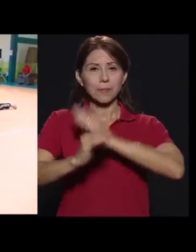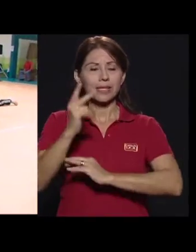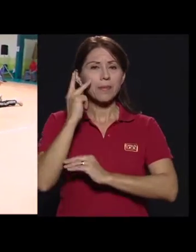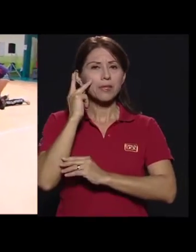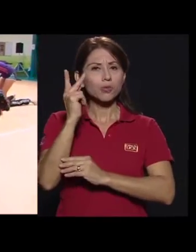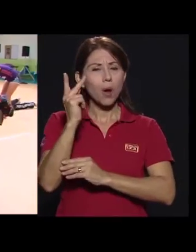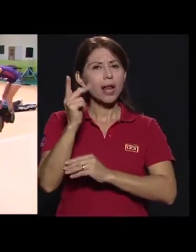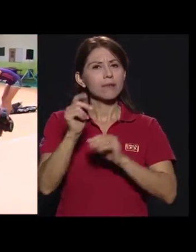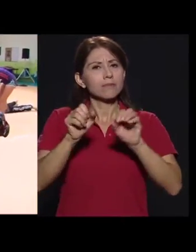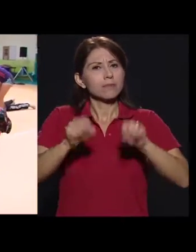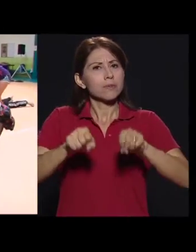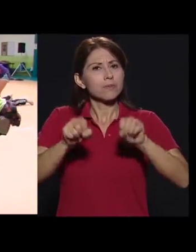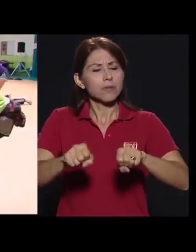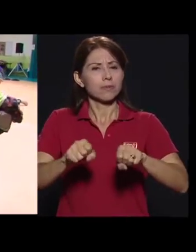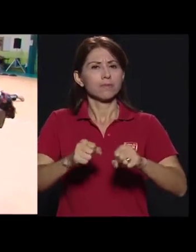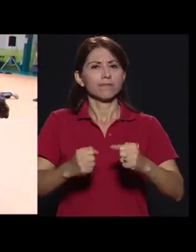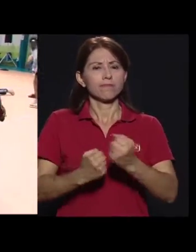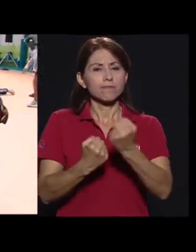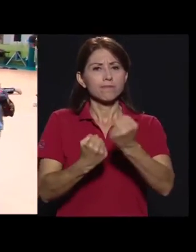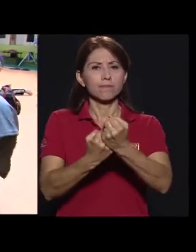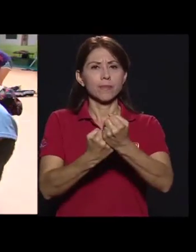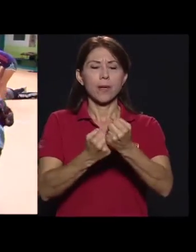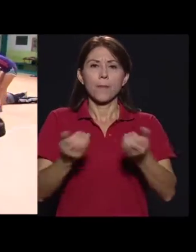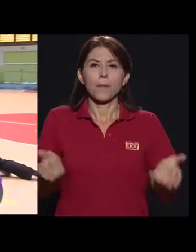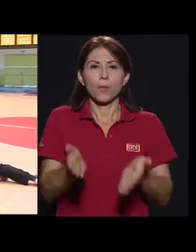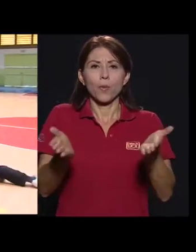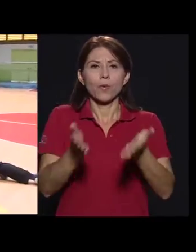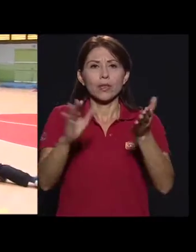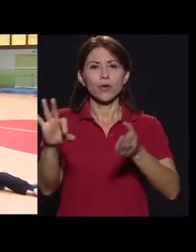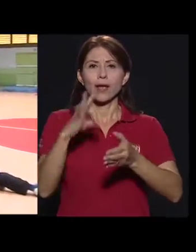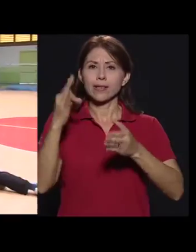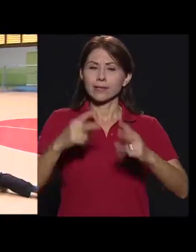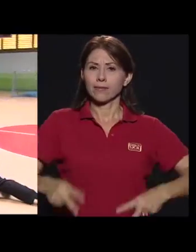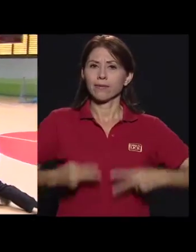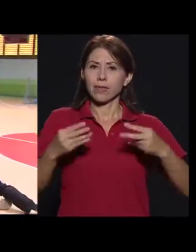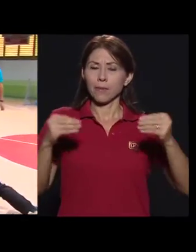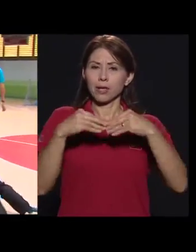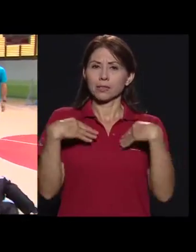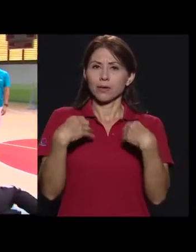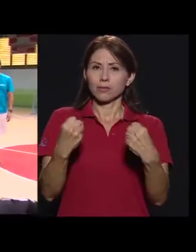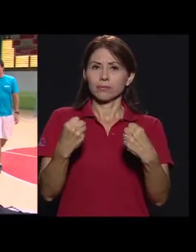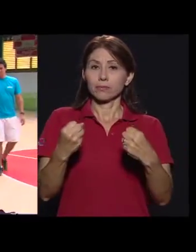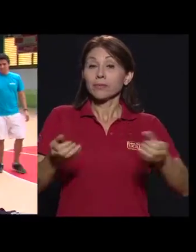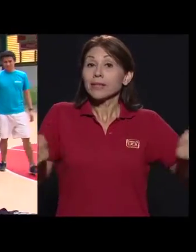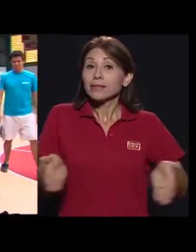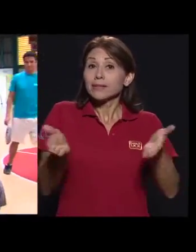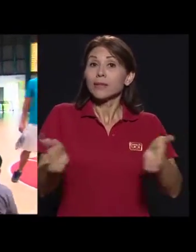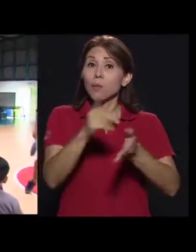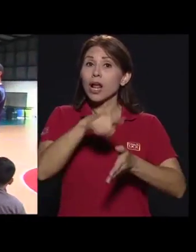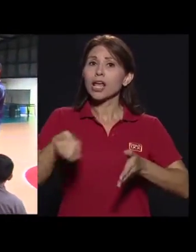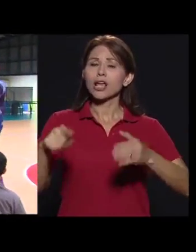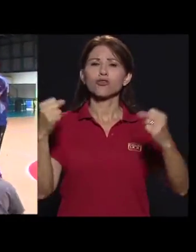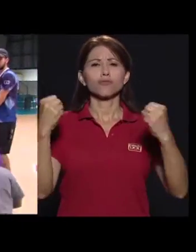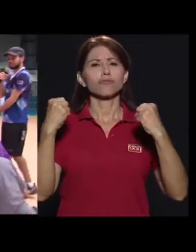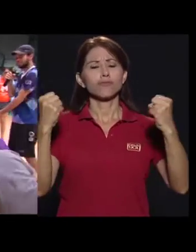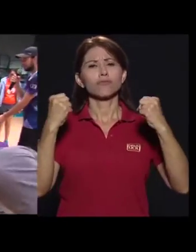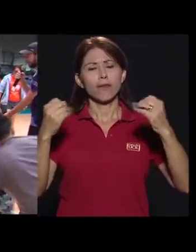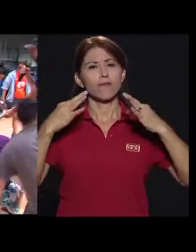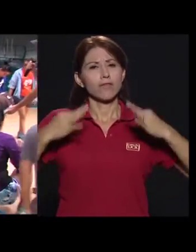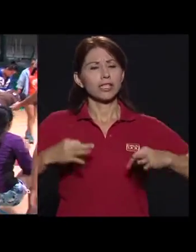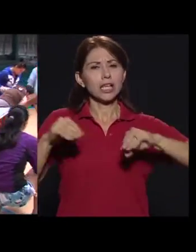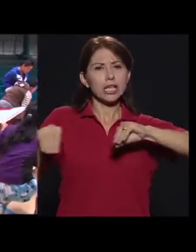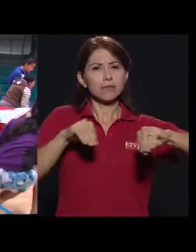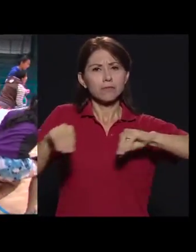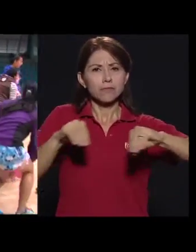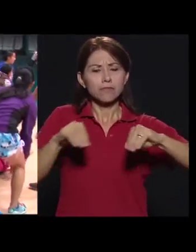visual, promoviendo estilos de vida más saludables. A la vez que se estimula que practiquen actividades físicas al aire libre, se les